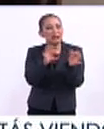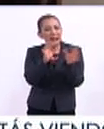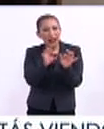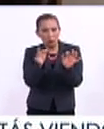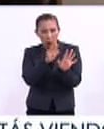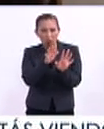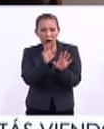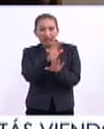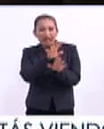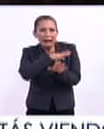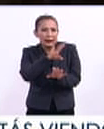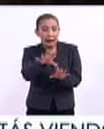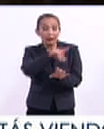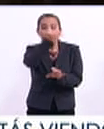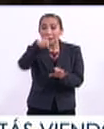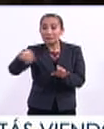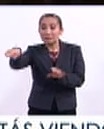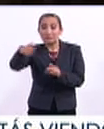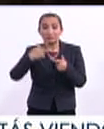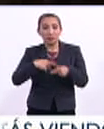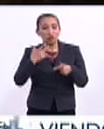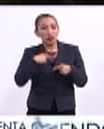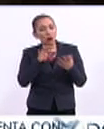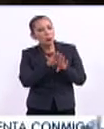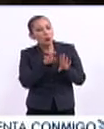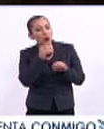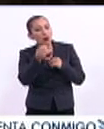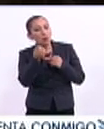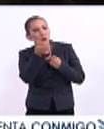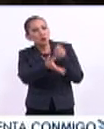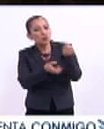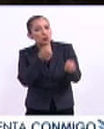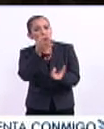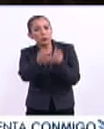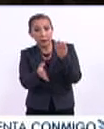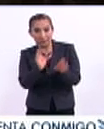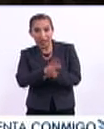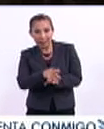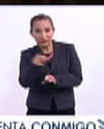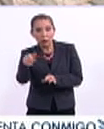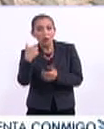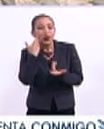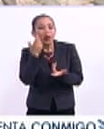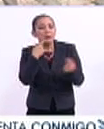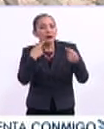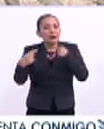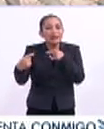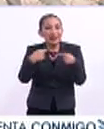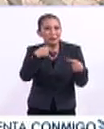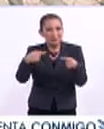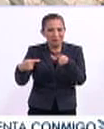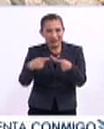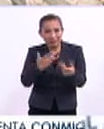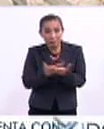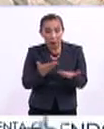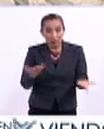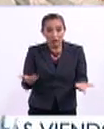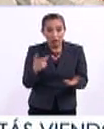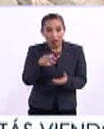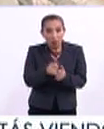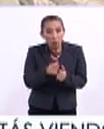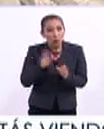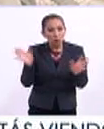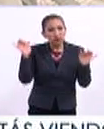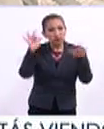en cuestión, y luego el público es el que le da el cuerpo al evento. De preferencia propiciando el debate, pero ahora la verdad es que tiene